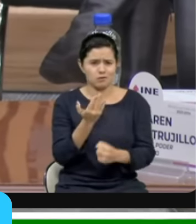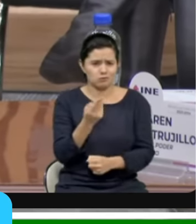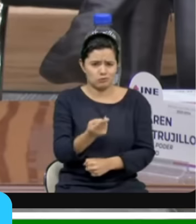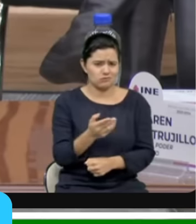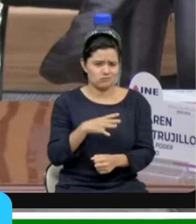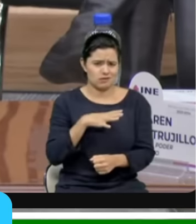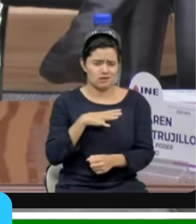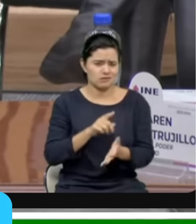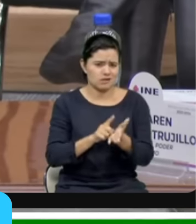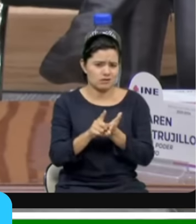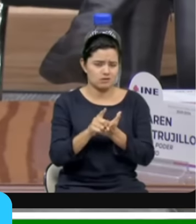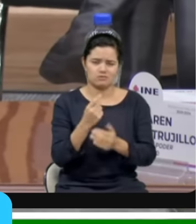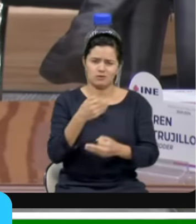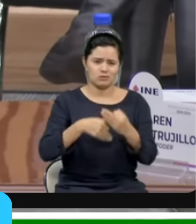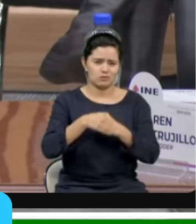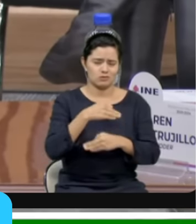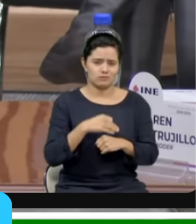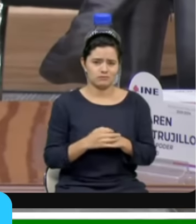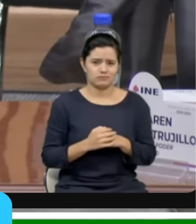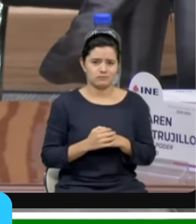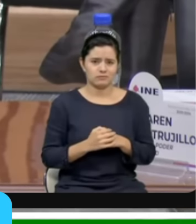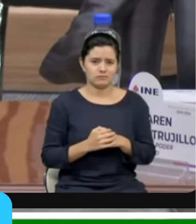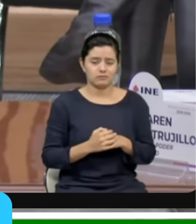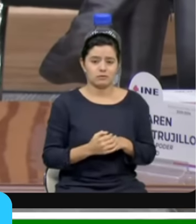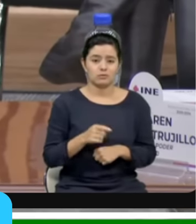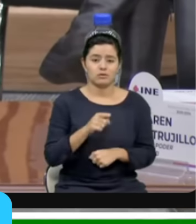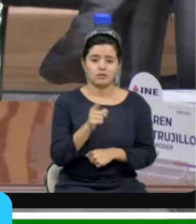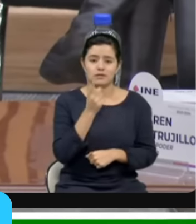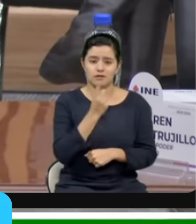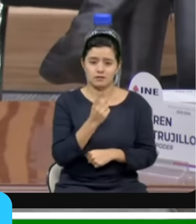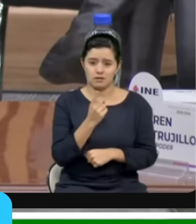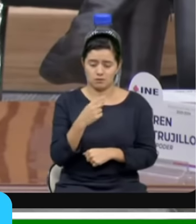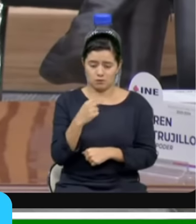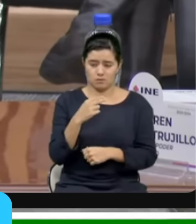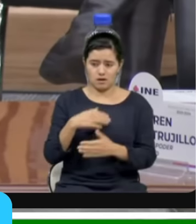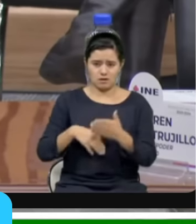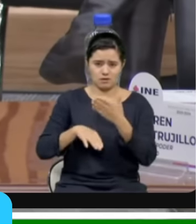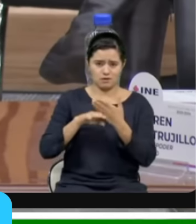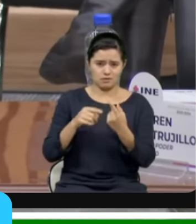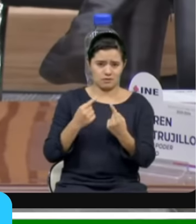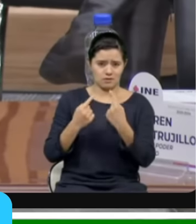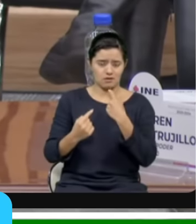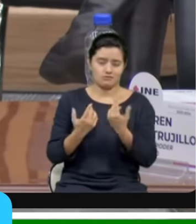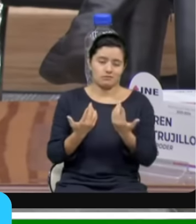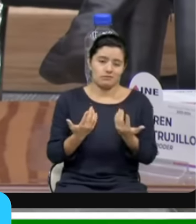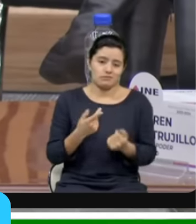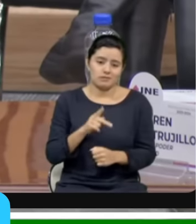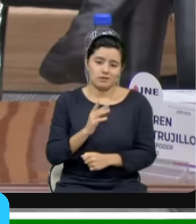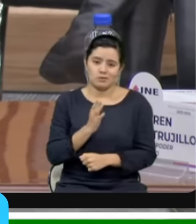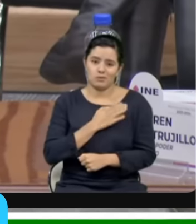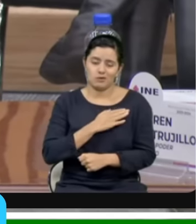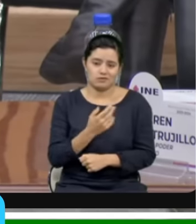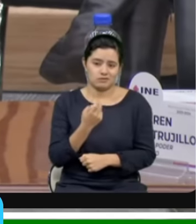todos les ofende que los llamen de esa manera pero pues no hay de